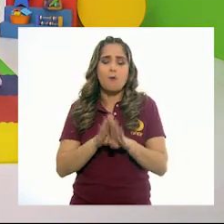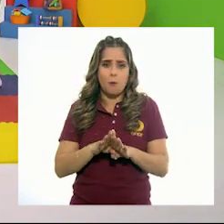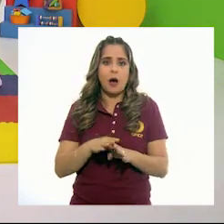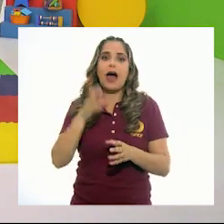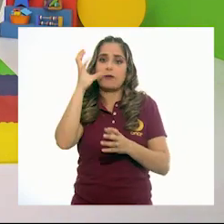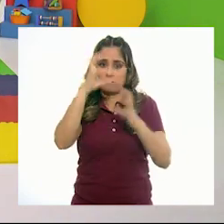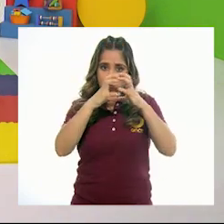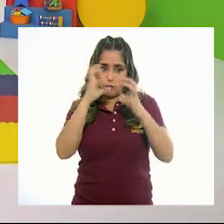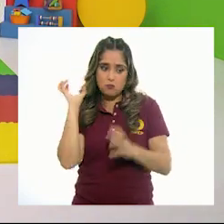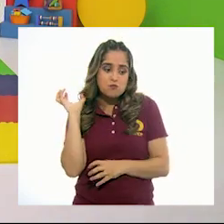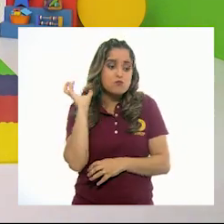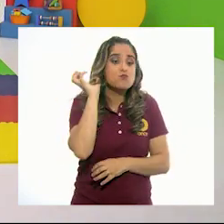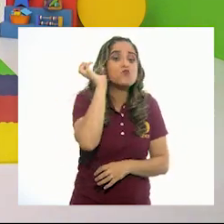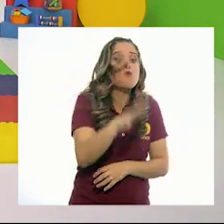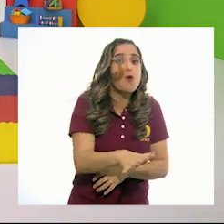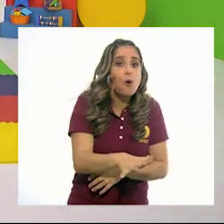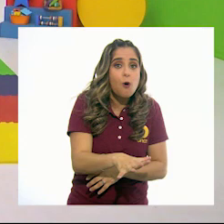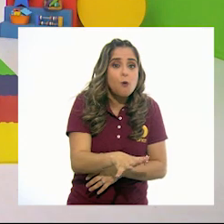la pelota.